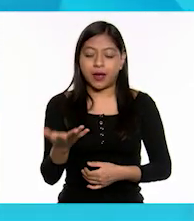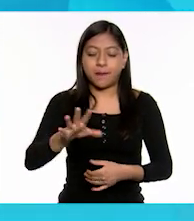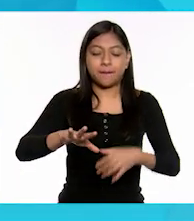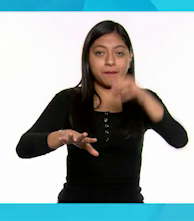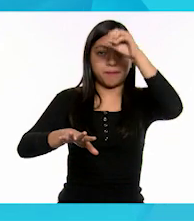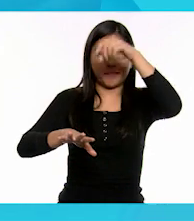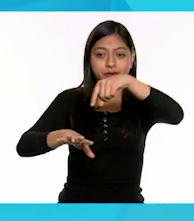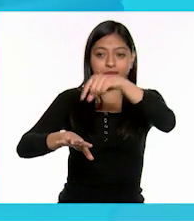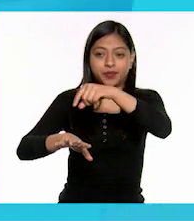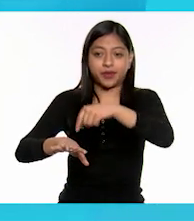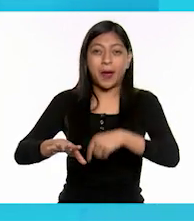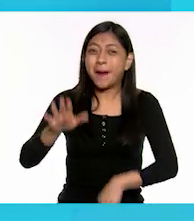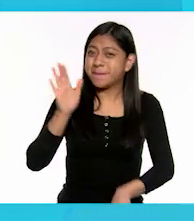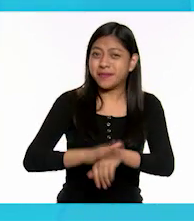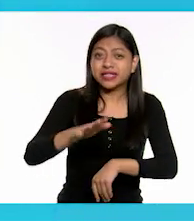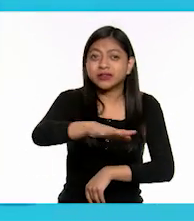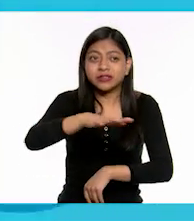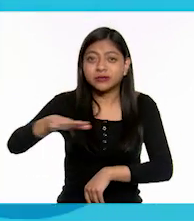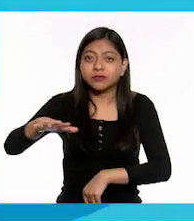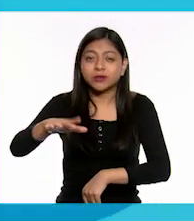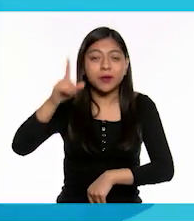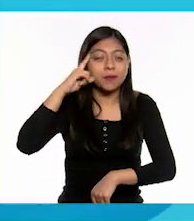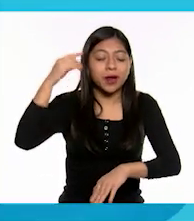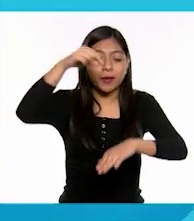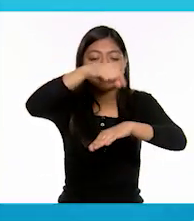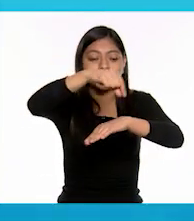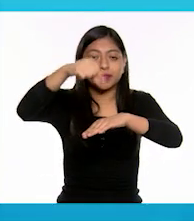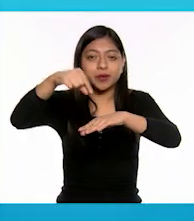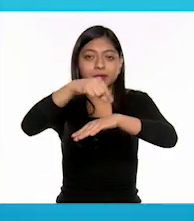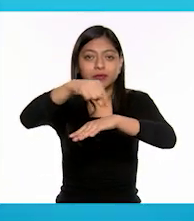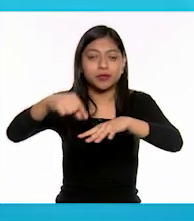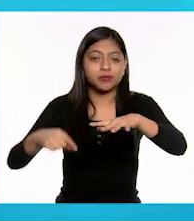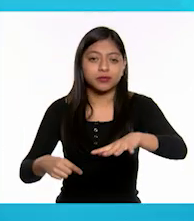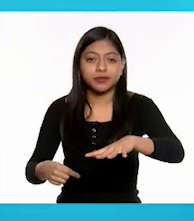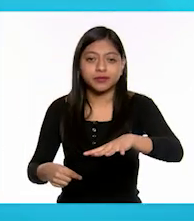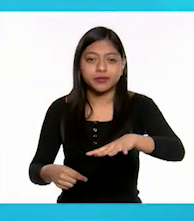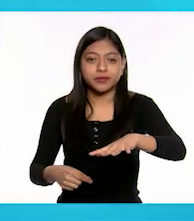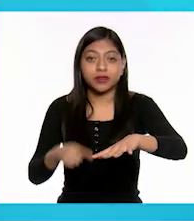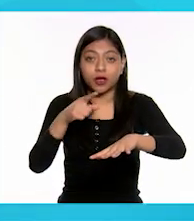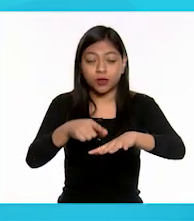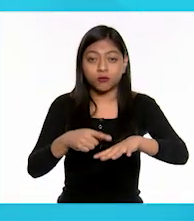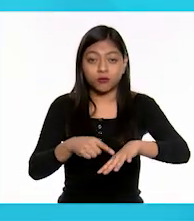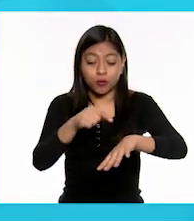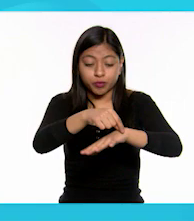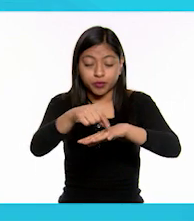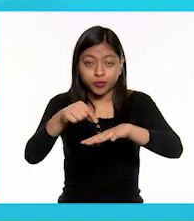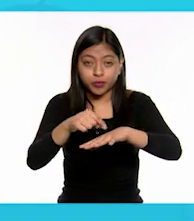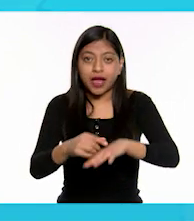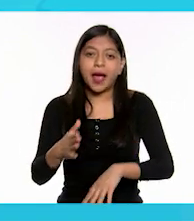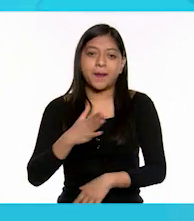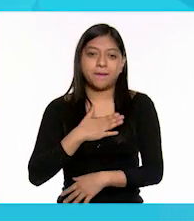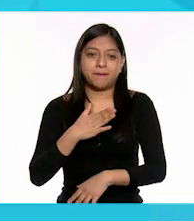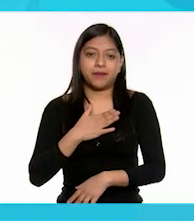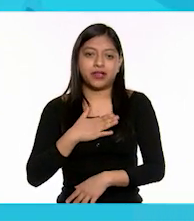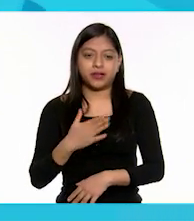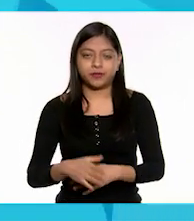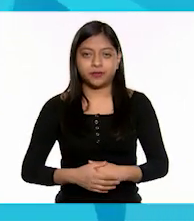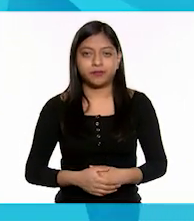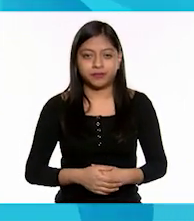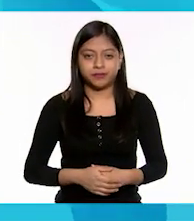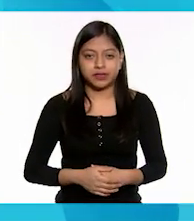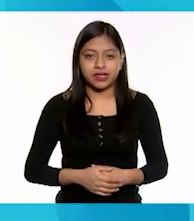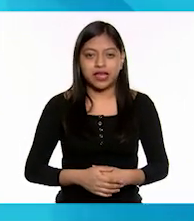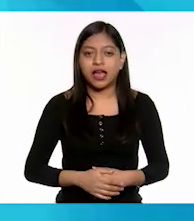trataba de capturar el mayor número de huesos posible todos los que rescataba en mi mano eran míos y después